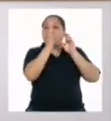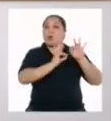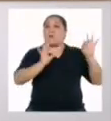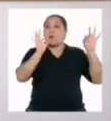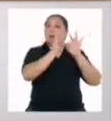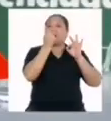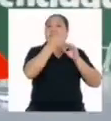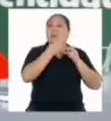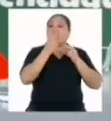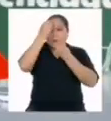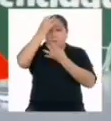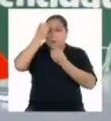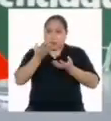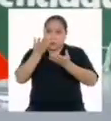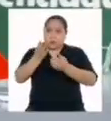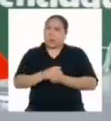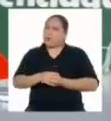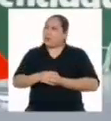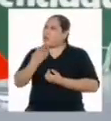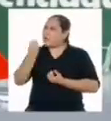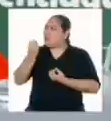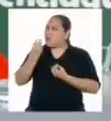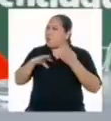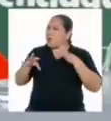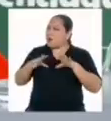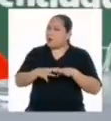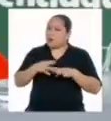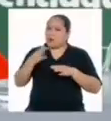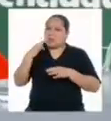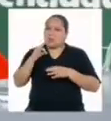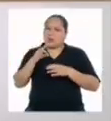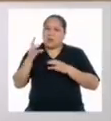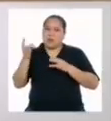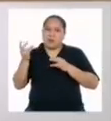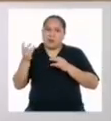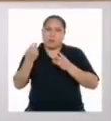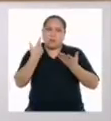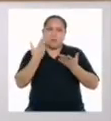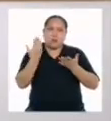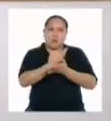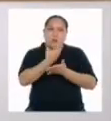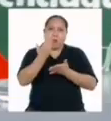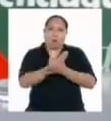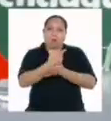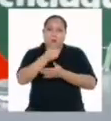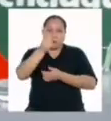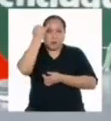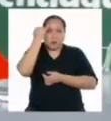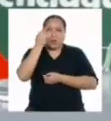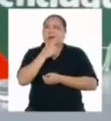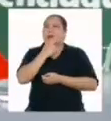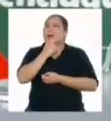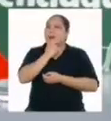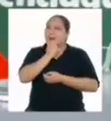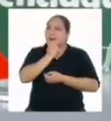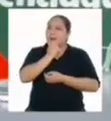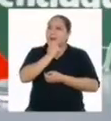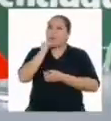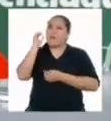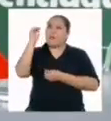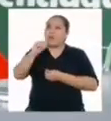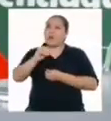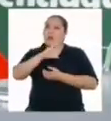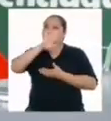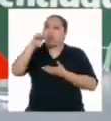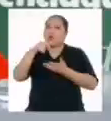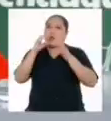a la información brindada. ¿Cómo hago para que siempre esté actualizada? ¿Se te ocurre alguna idea? ¡Claro! Contratando